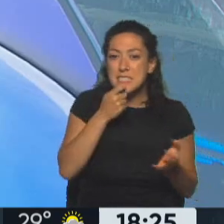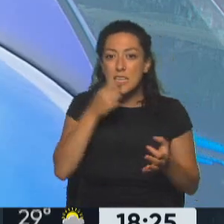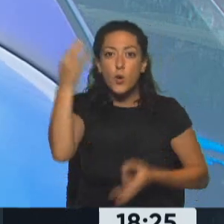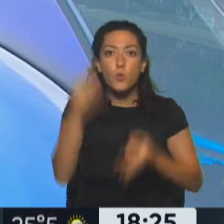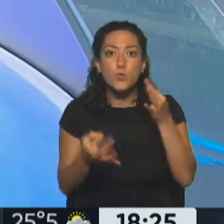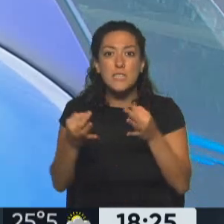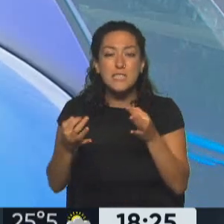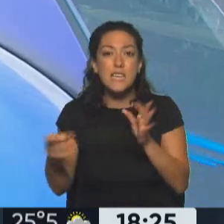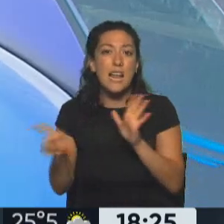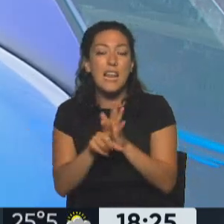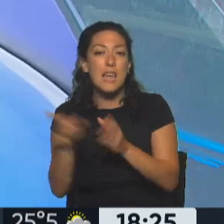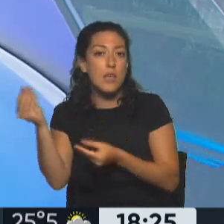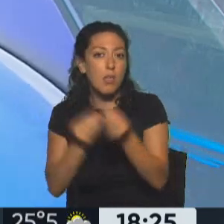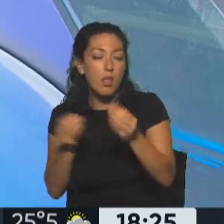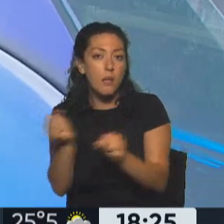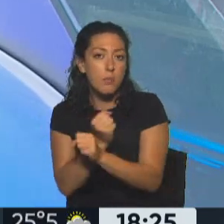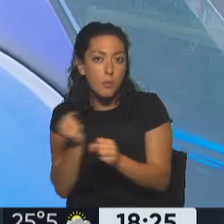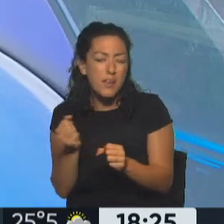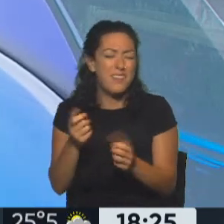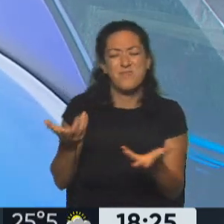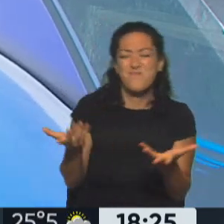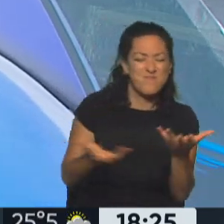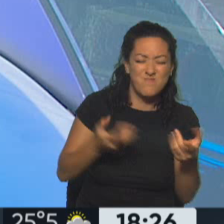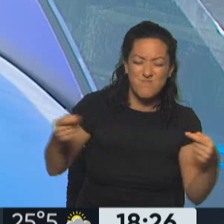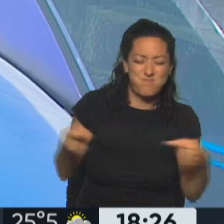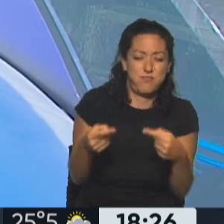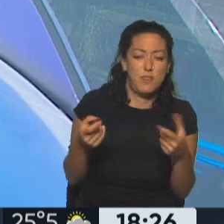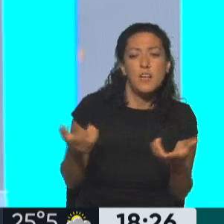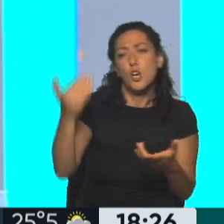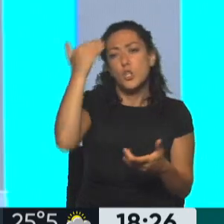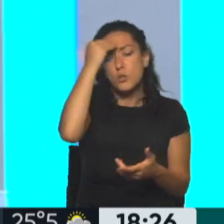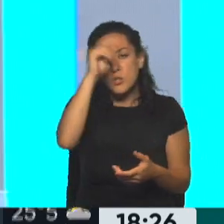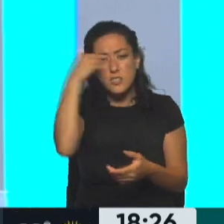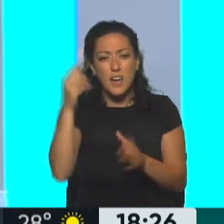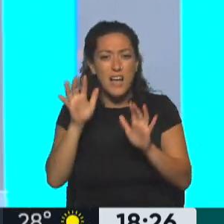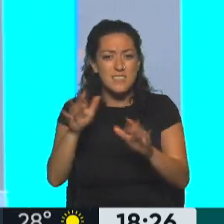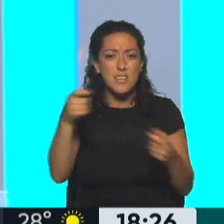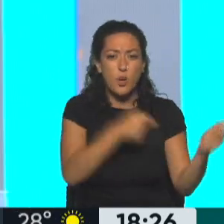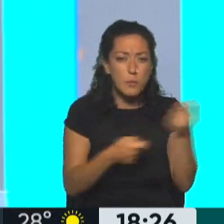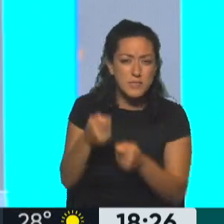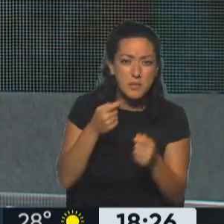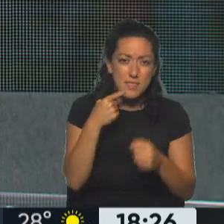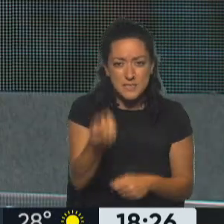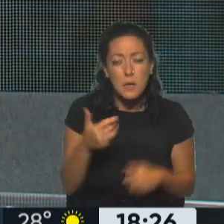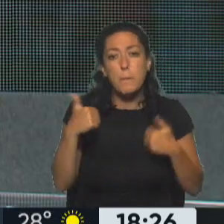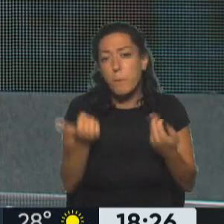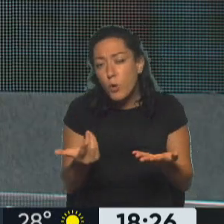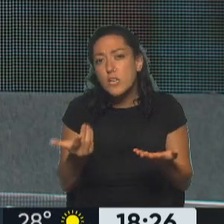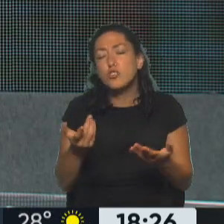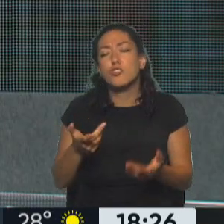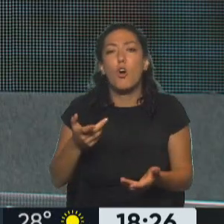que los dispone en realidad una ley del Congreso con una ley convenio. Eso es lo que dice la Constitución para la coparticipación. Por eso queríamos escucharla y